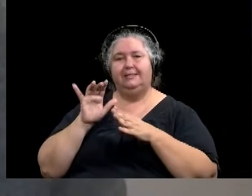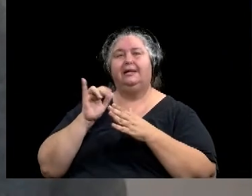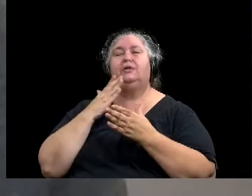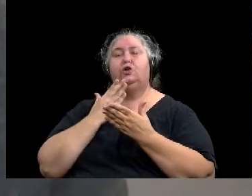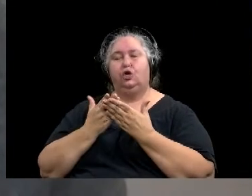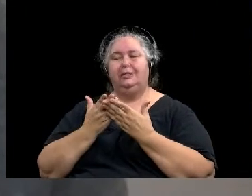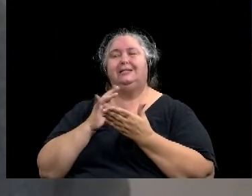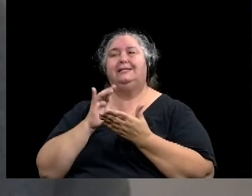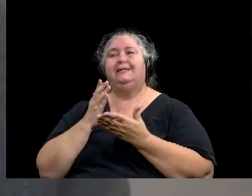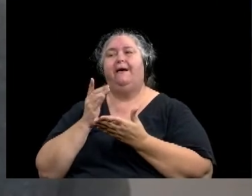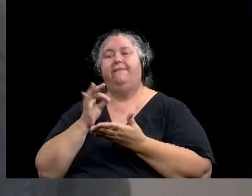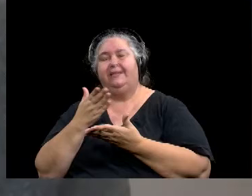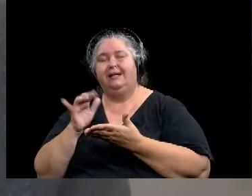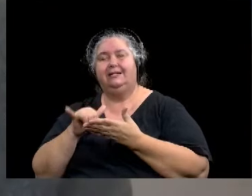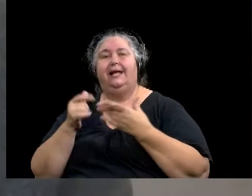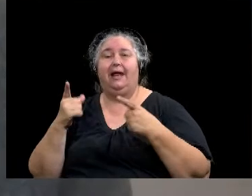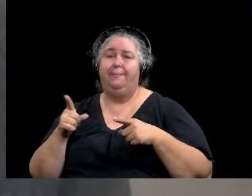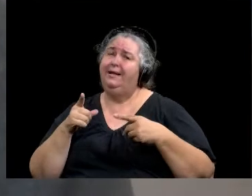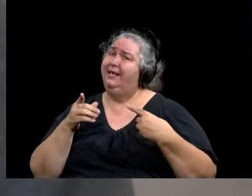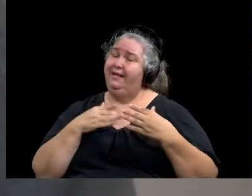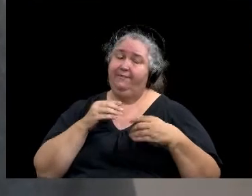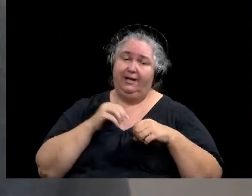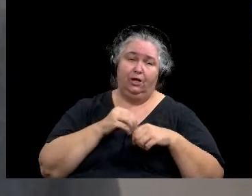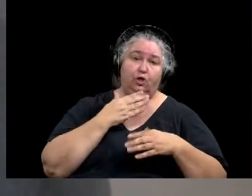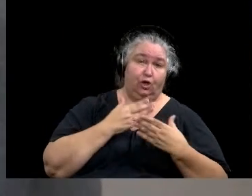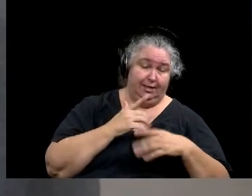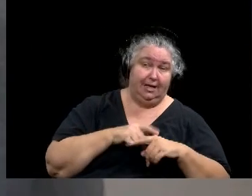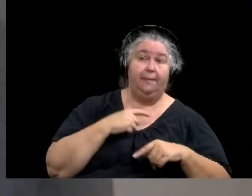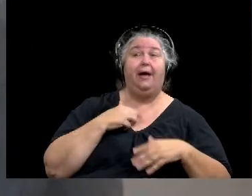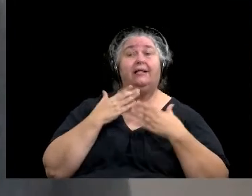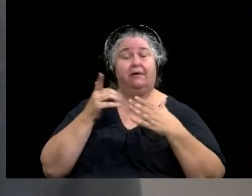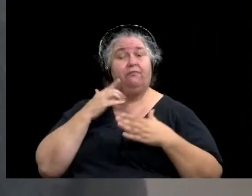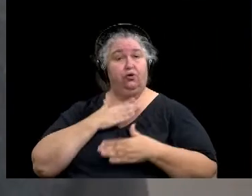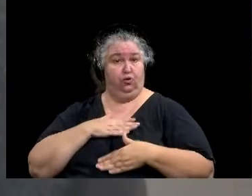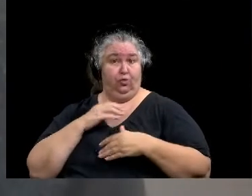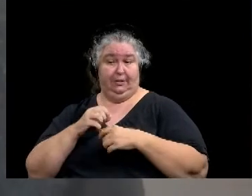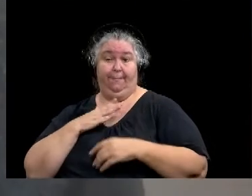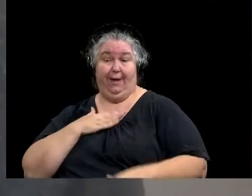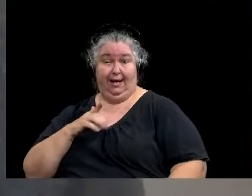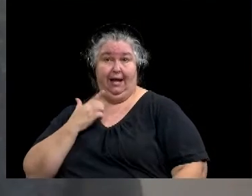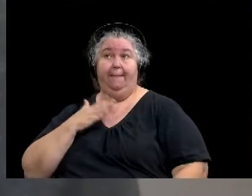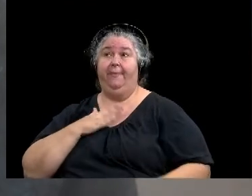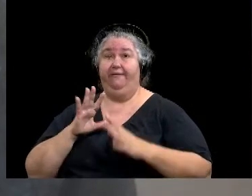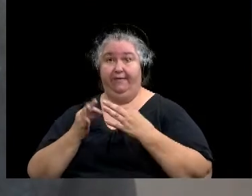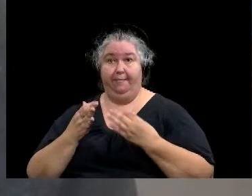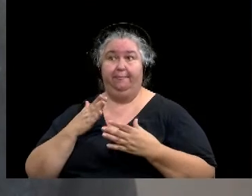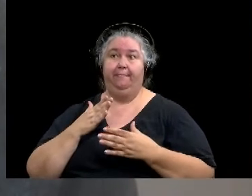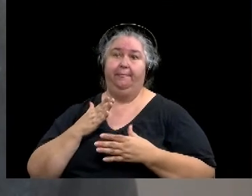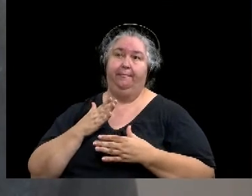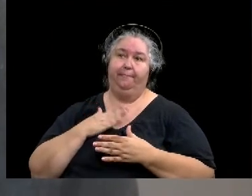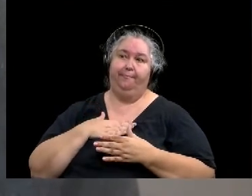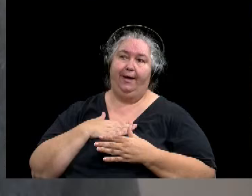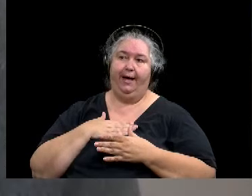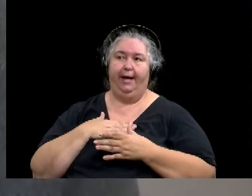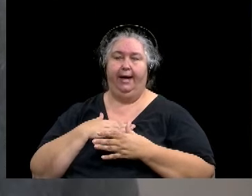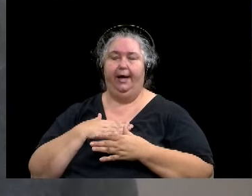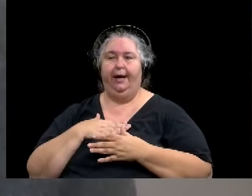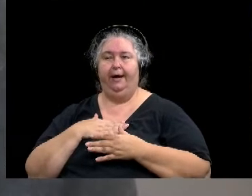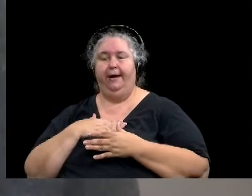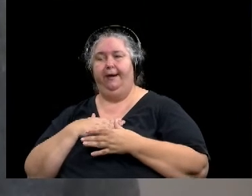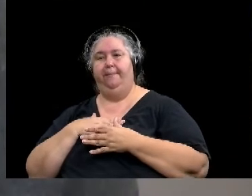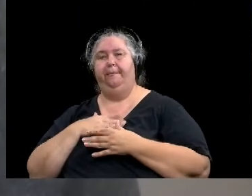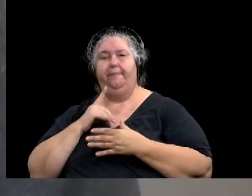mucha fuerza en darle gracias a dios ahí bien en los tiempos malos y hasta en tiempo de